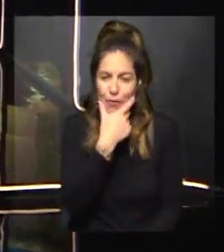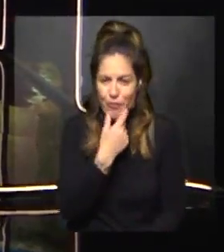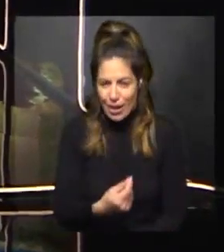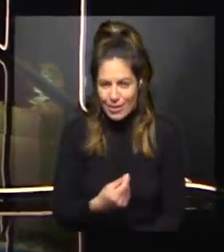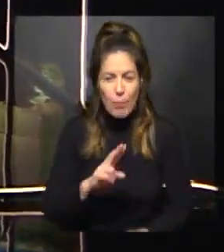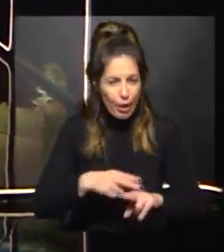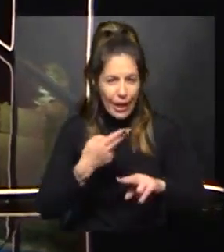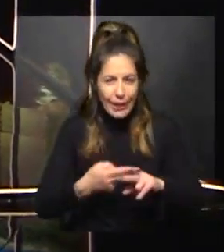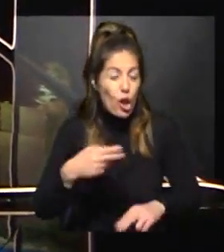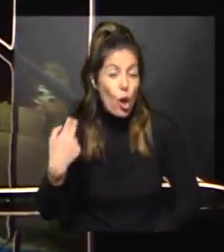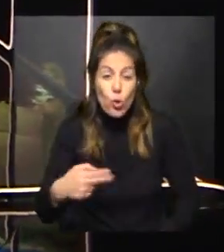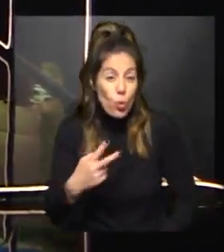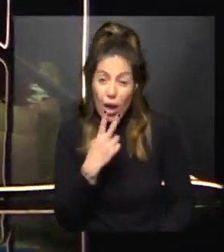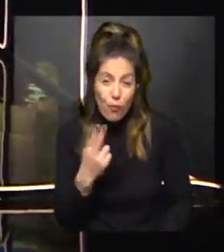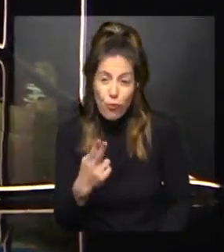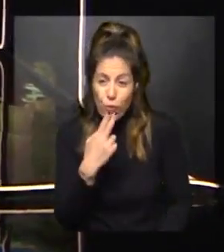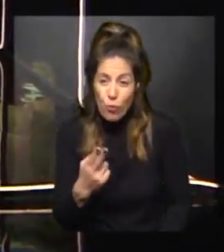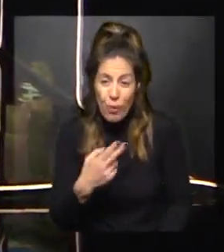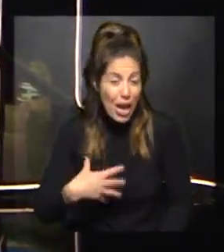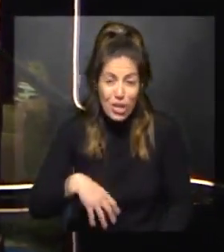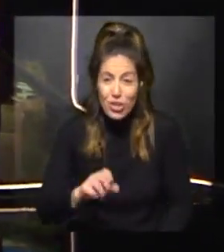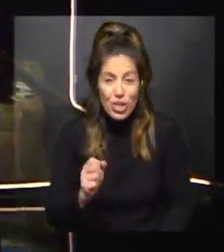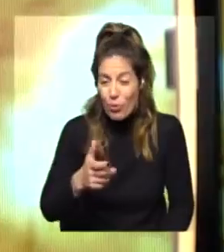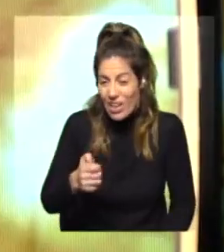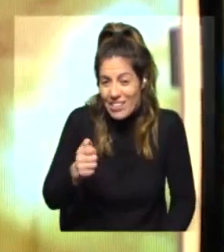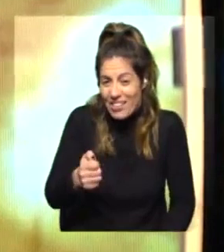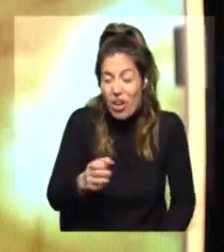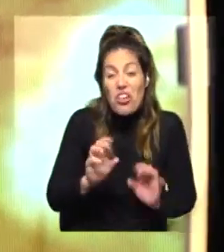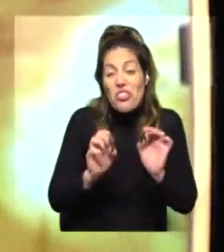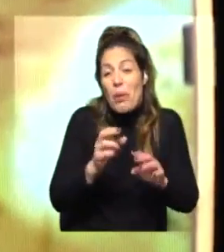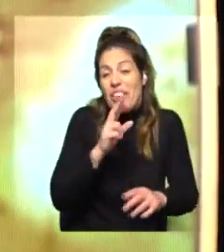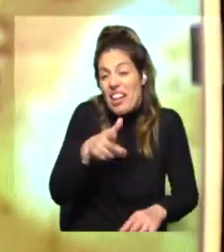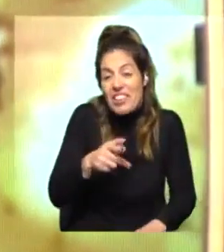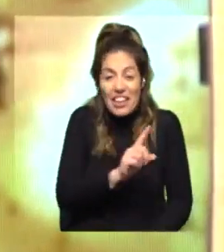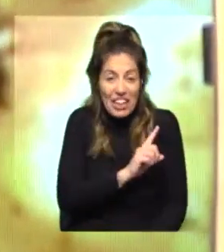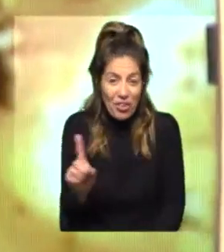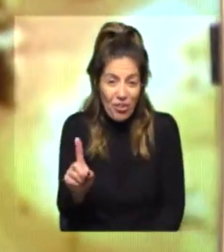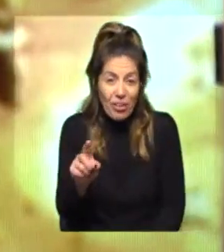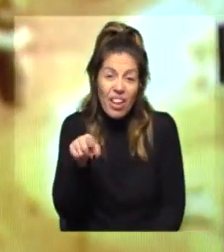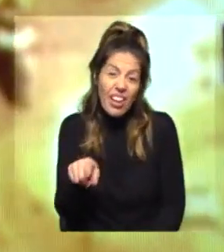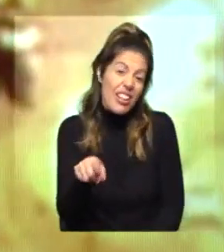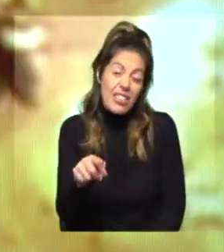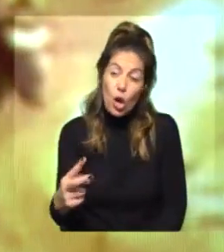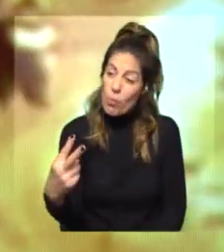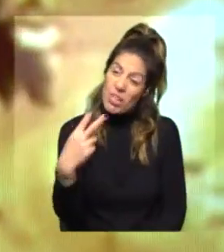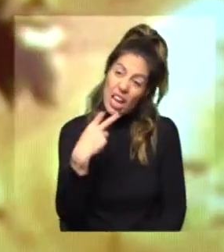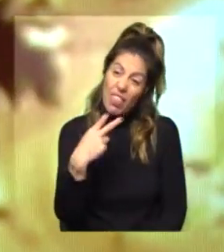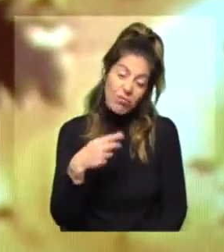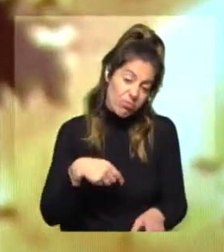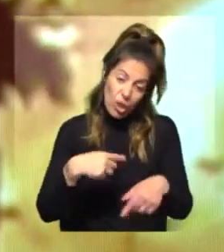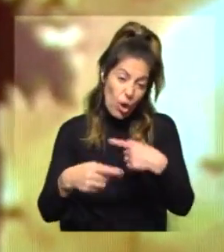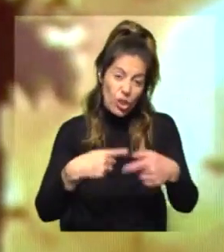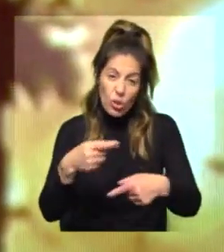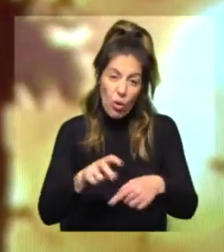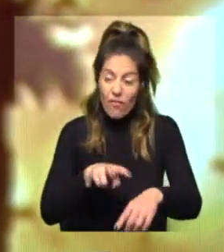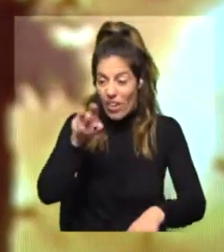reitero nunca fumo ni llevé un encendedor conmigo Así que solamente le dije que no y ella con mirada atónita pasó de largo bajó